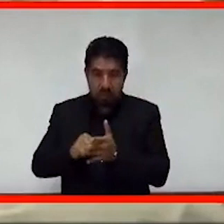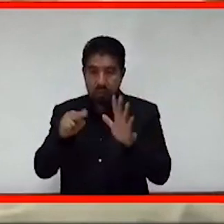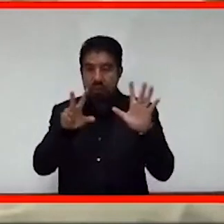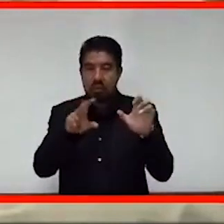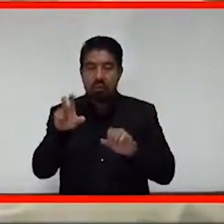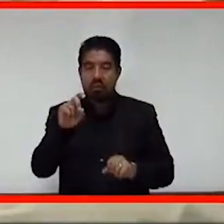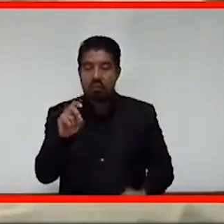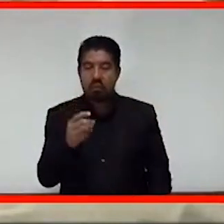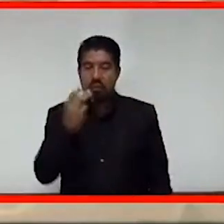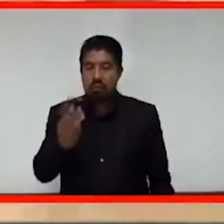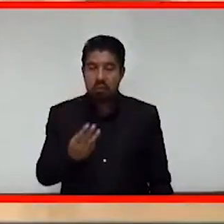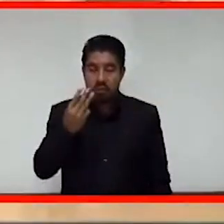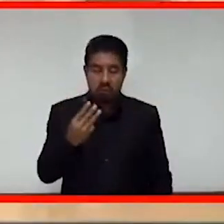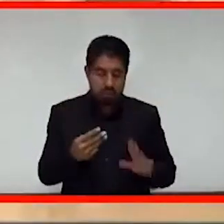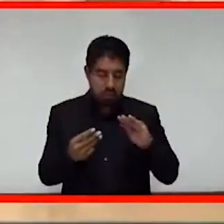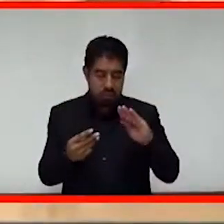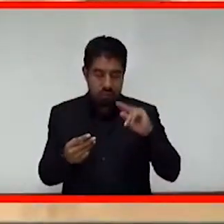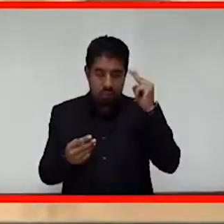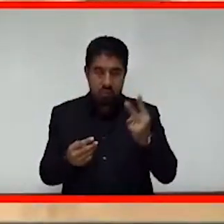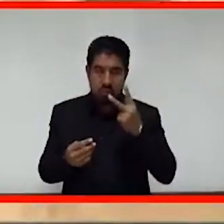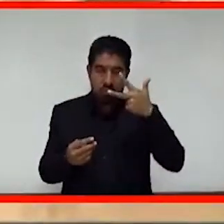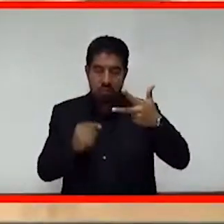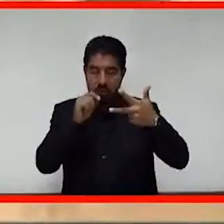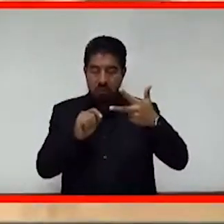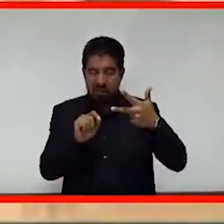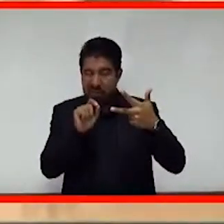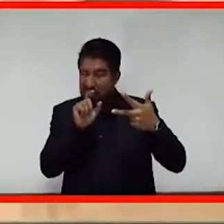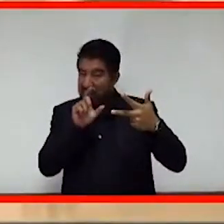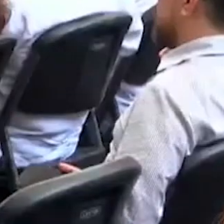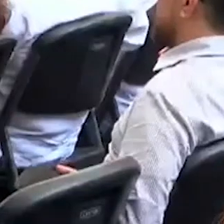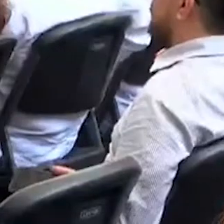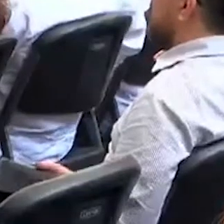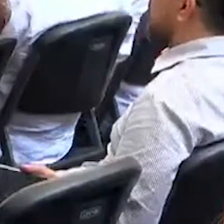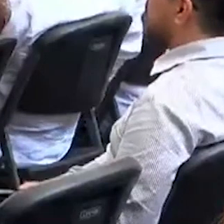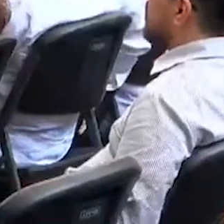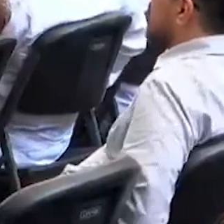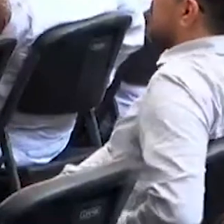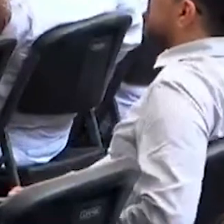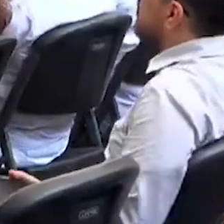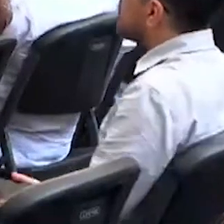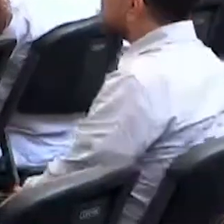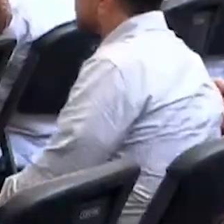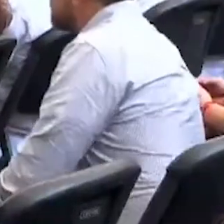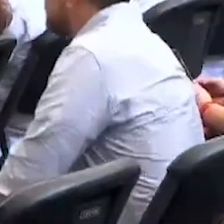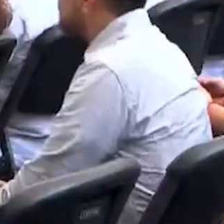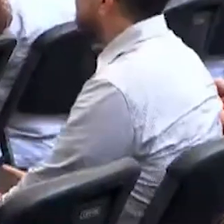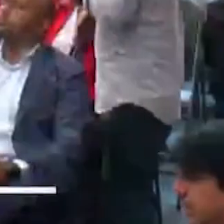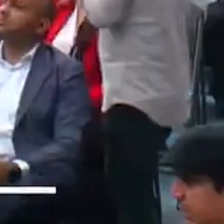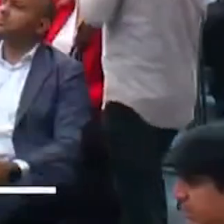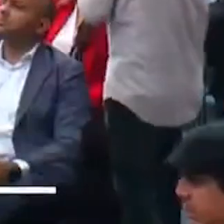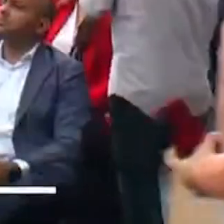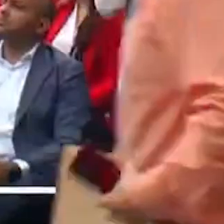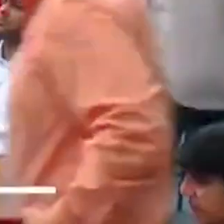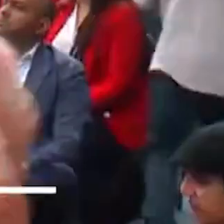en 98.20 se han aprobado por unanimidad entre las acciones más relevantes de su gestión